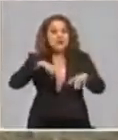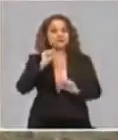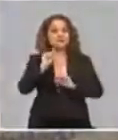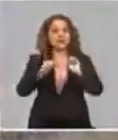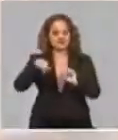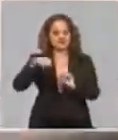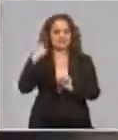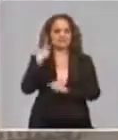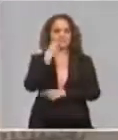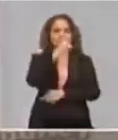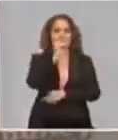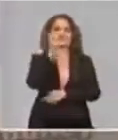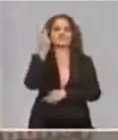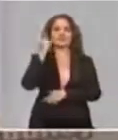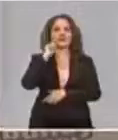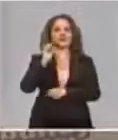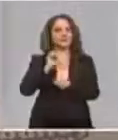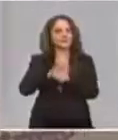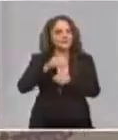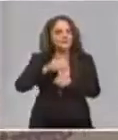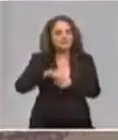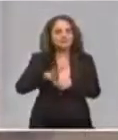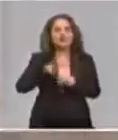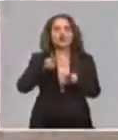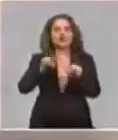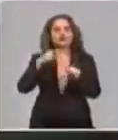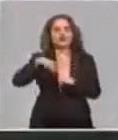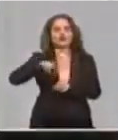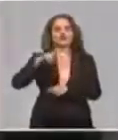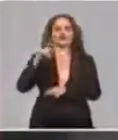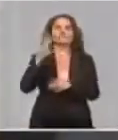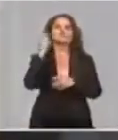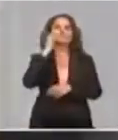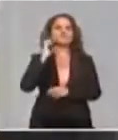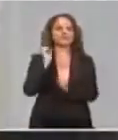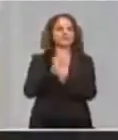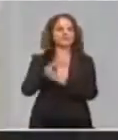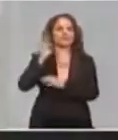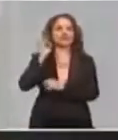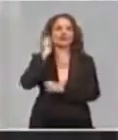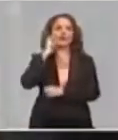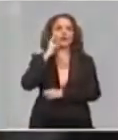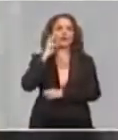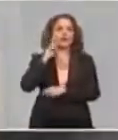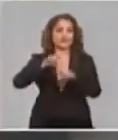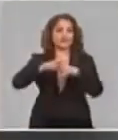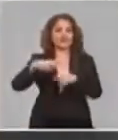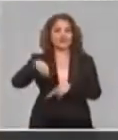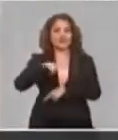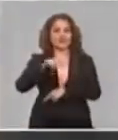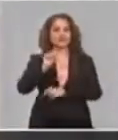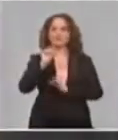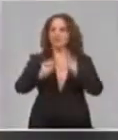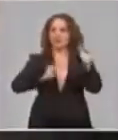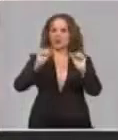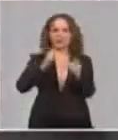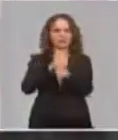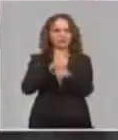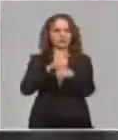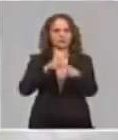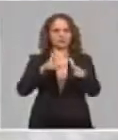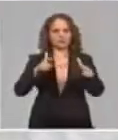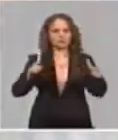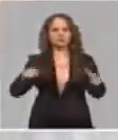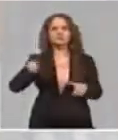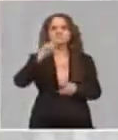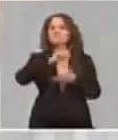de cemento gris, ha fabricado este año más de 38.000 toneladas, volumen que supera lo planificado y representa casi la mitad